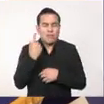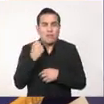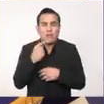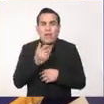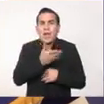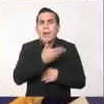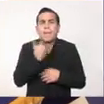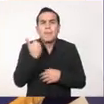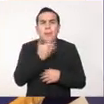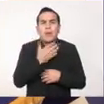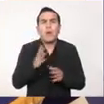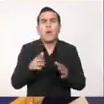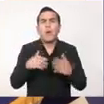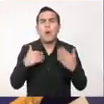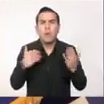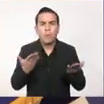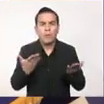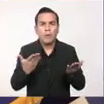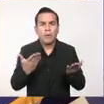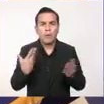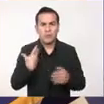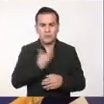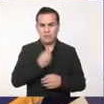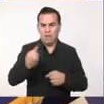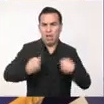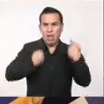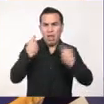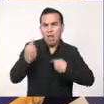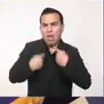explique por qué las condenas.